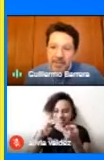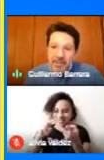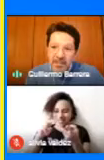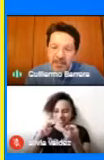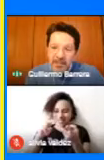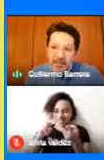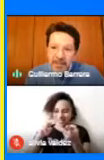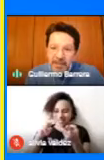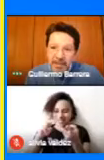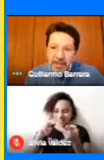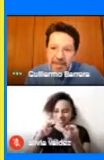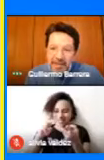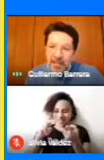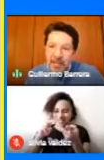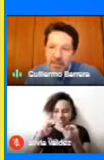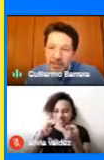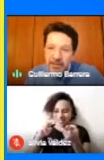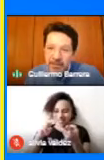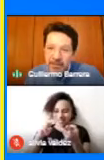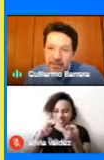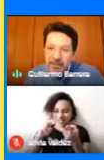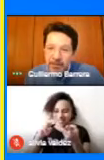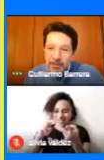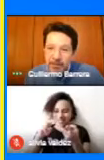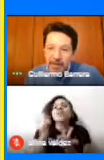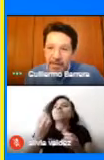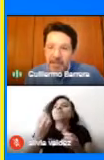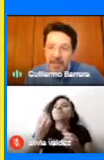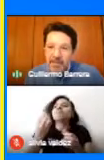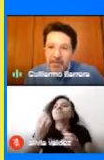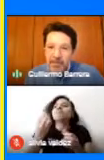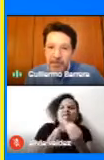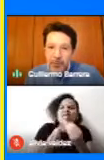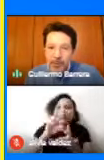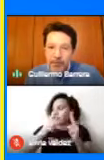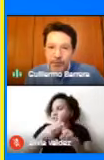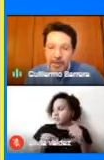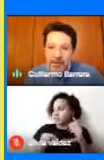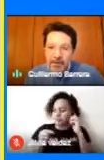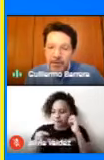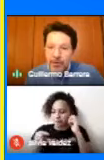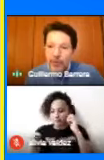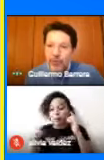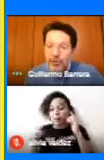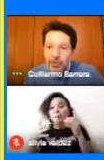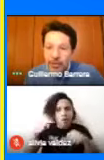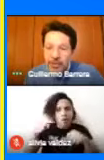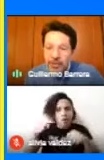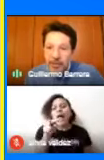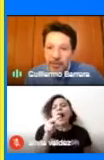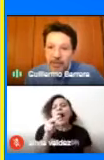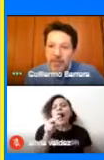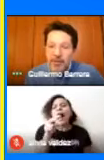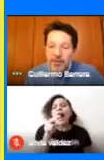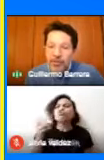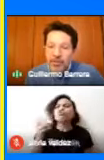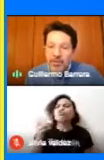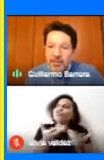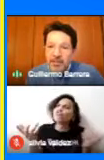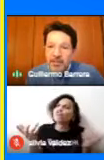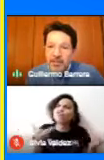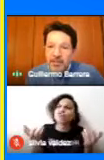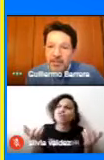unas dinámicas que se dan en esas relaciones, para que de esa manera podamos ver dónde